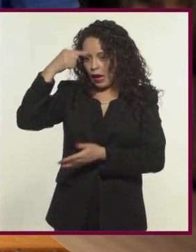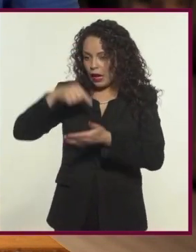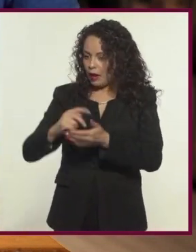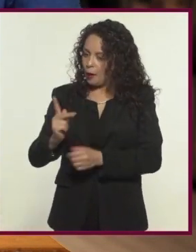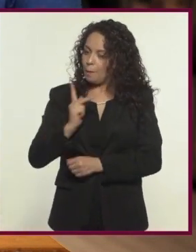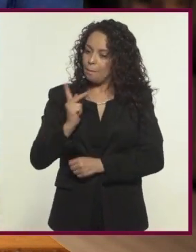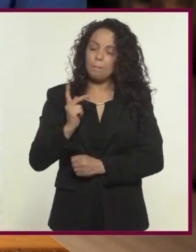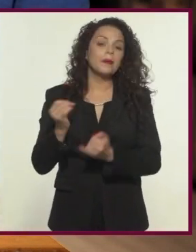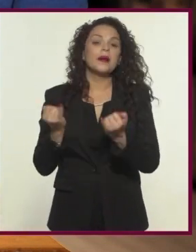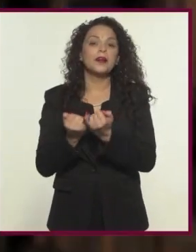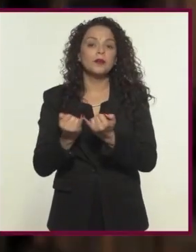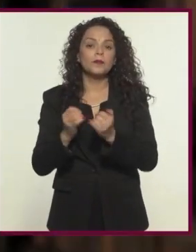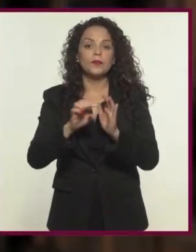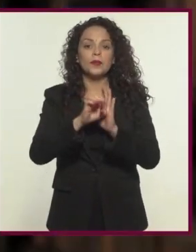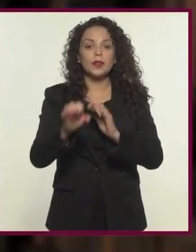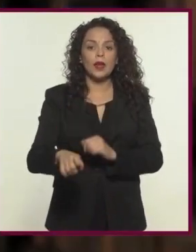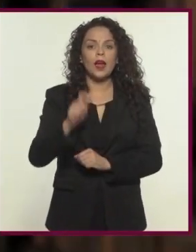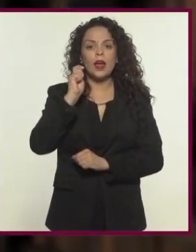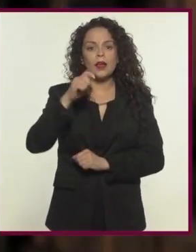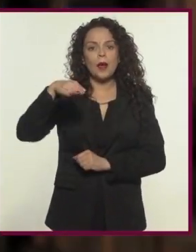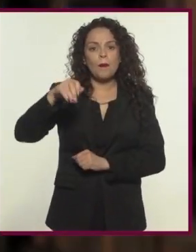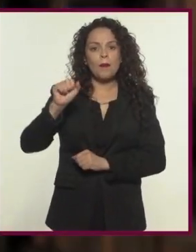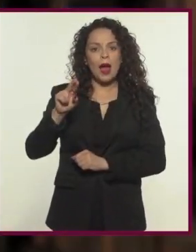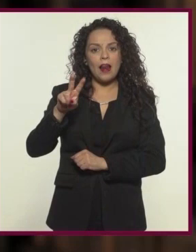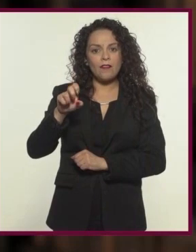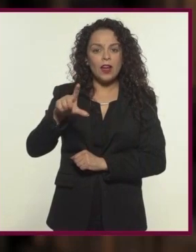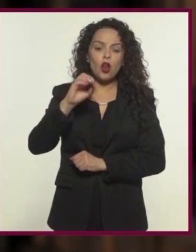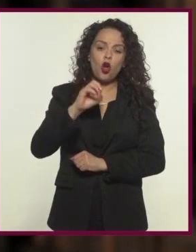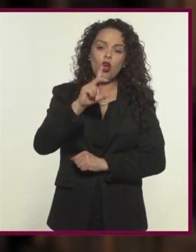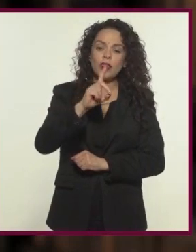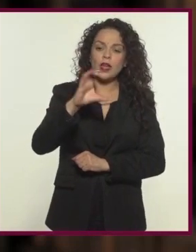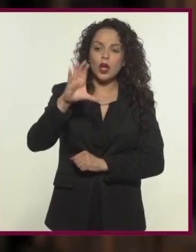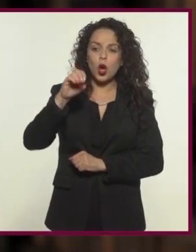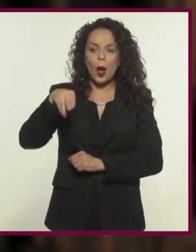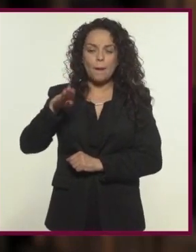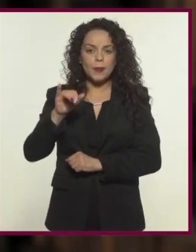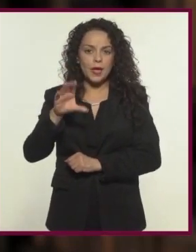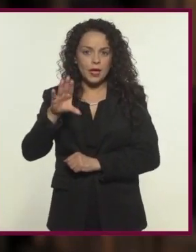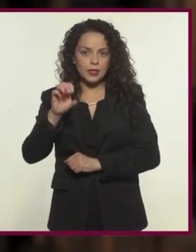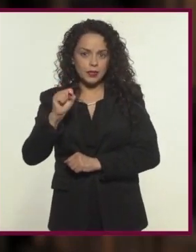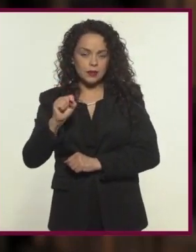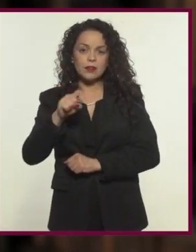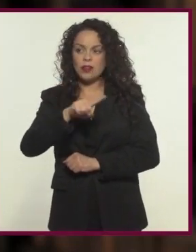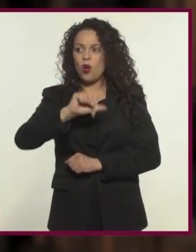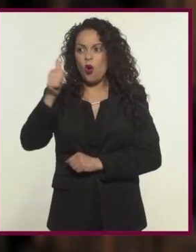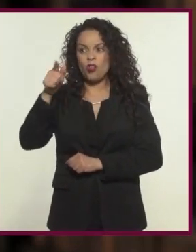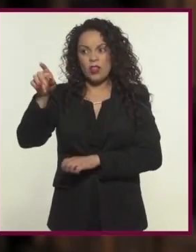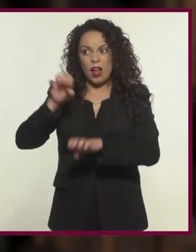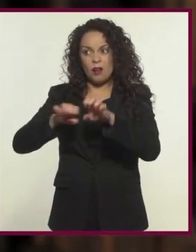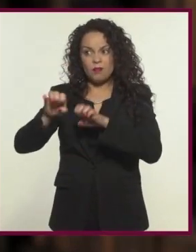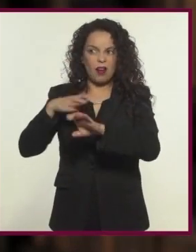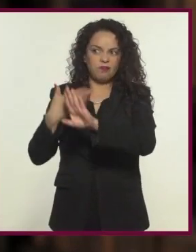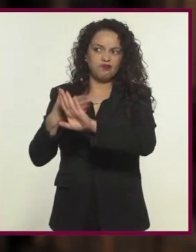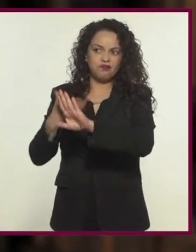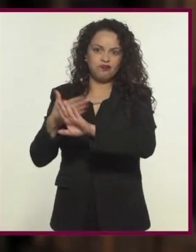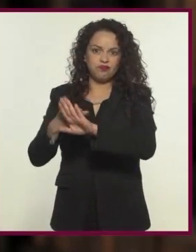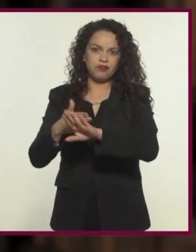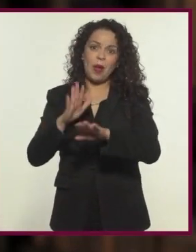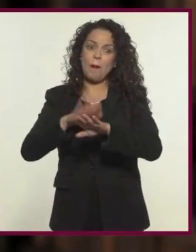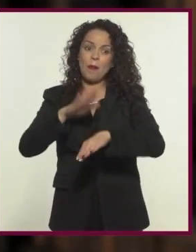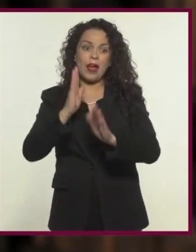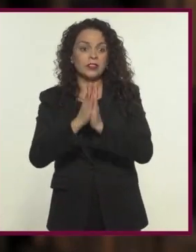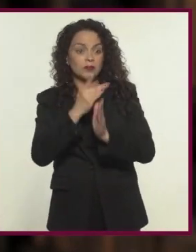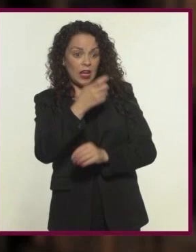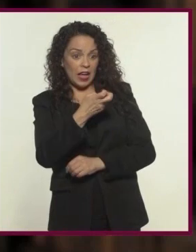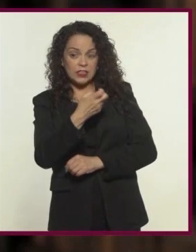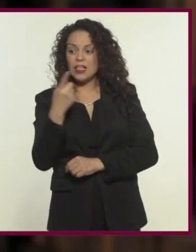que ellos. Como cuando los fans de Marvel o DC Comics desacreditan las creaciones de la otra compañía por preferir una sobre